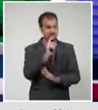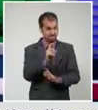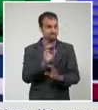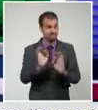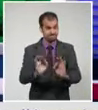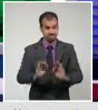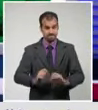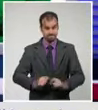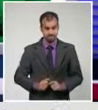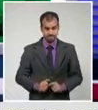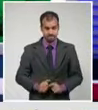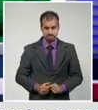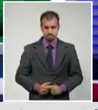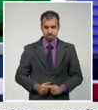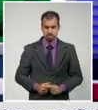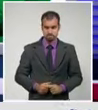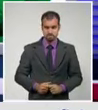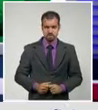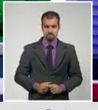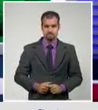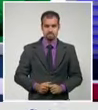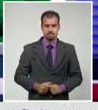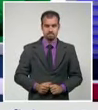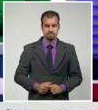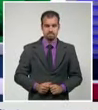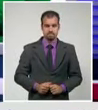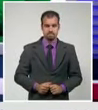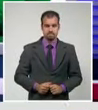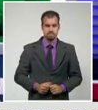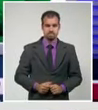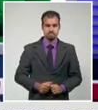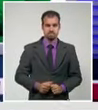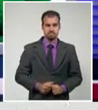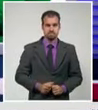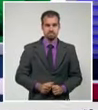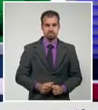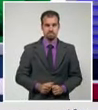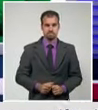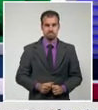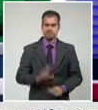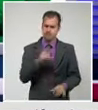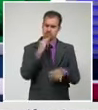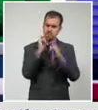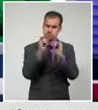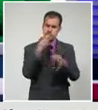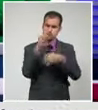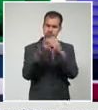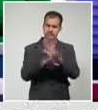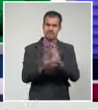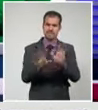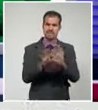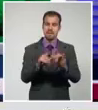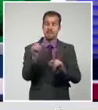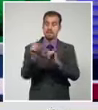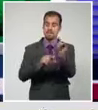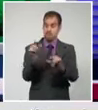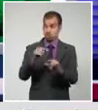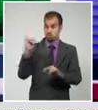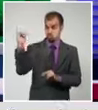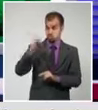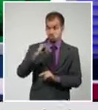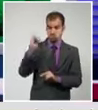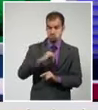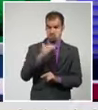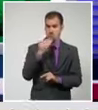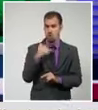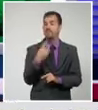del cuadro clínico. Como ya había informado, los casos importados son